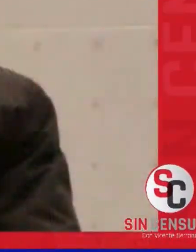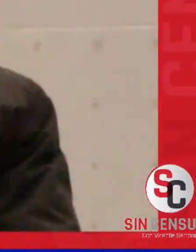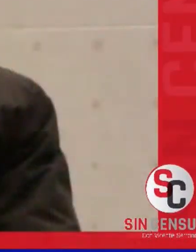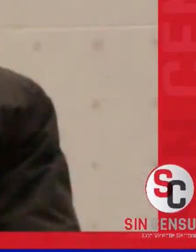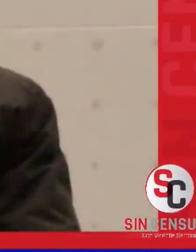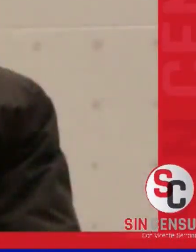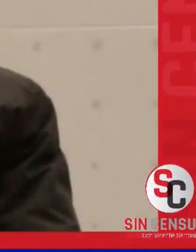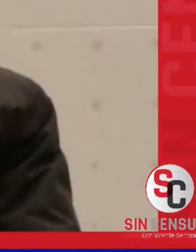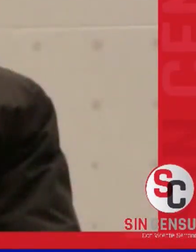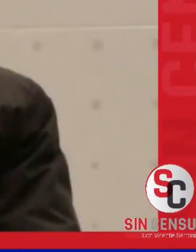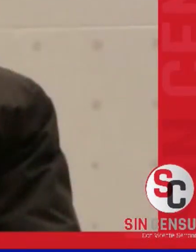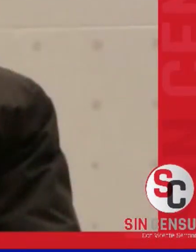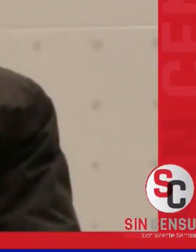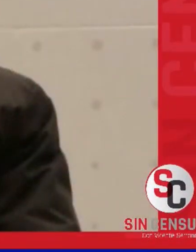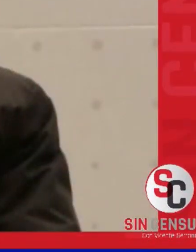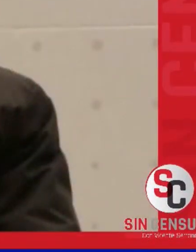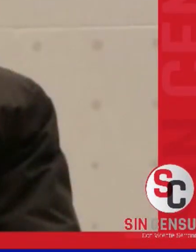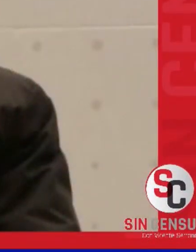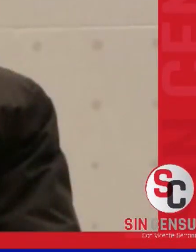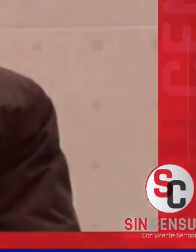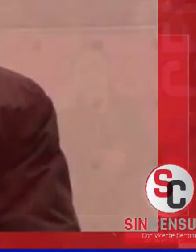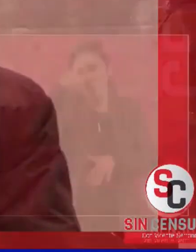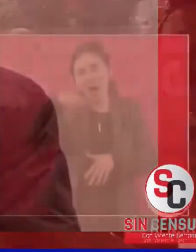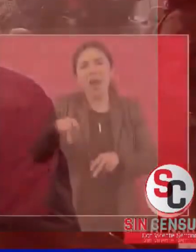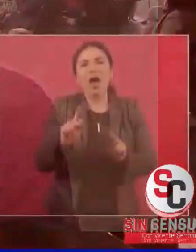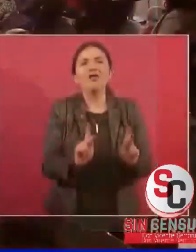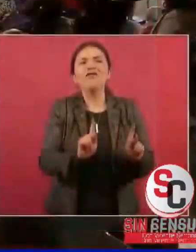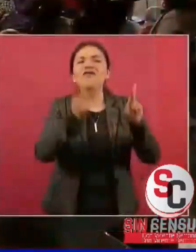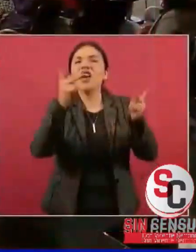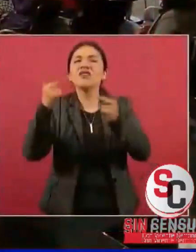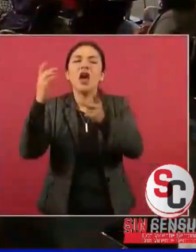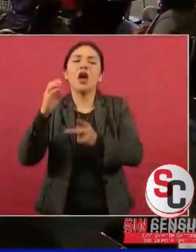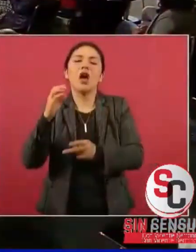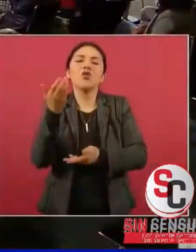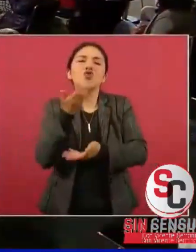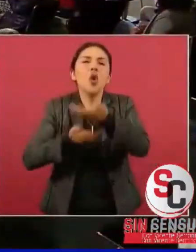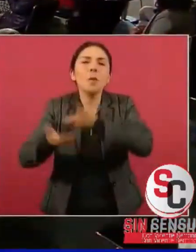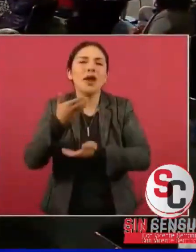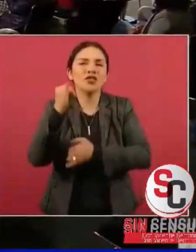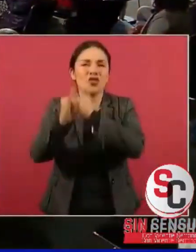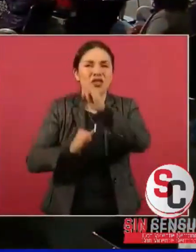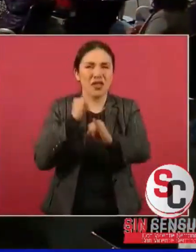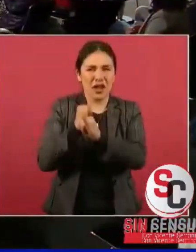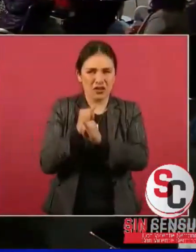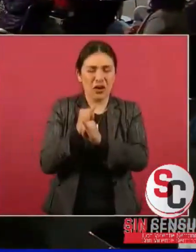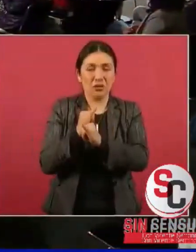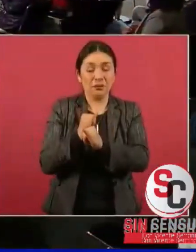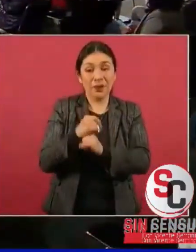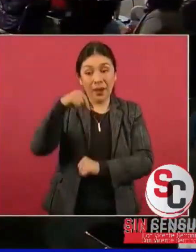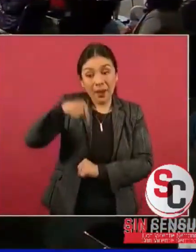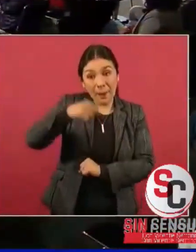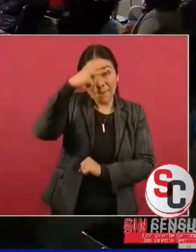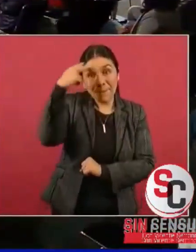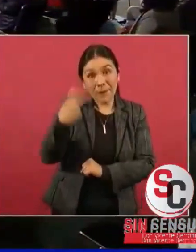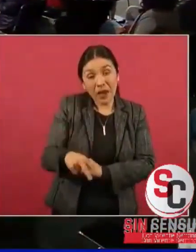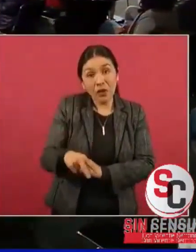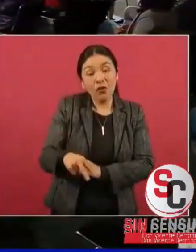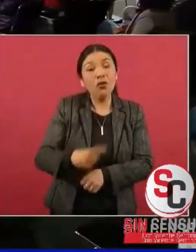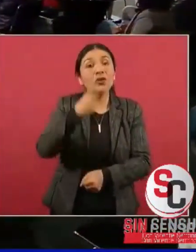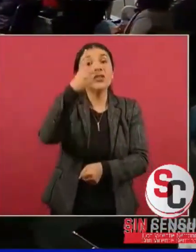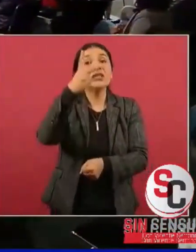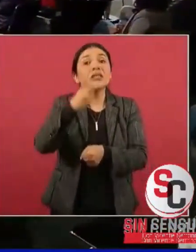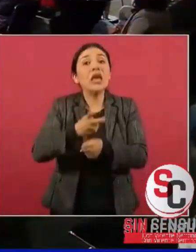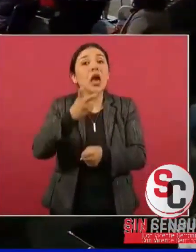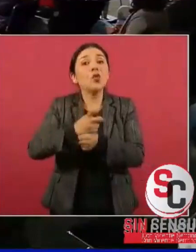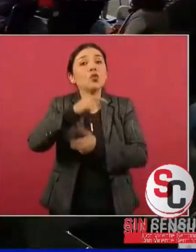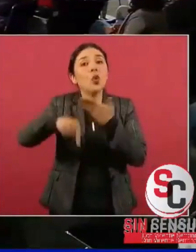la fiscalía avanza lento. Y es más, pongamos sobre la mesa que quizás pudiera no ser primeramente Hertz, sino que